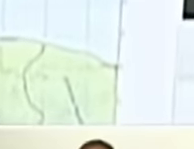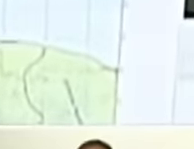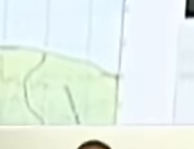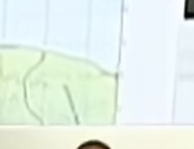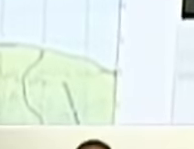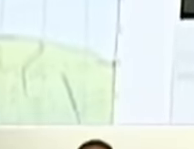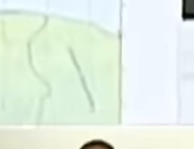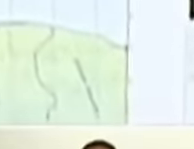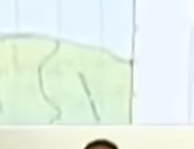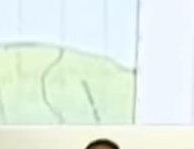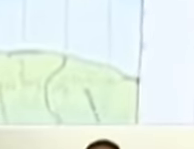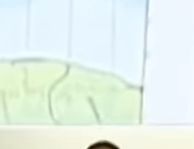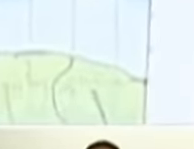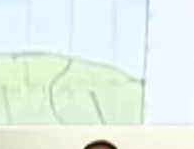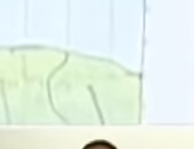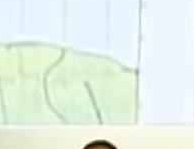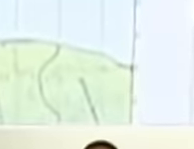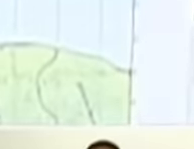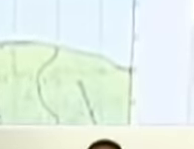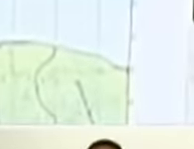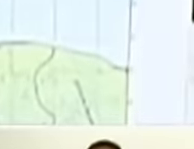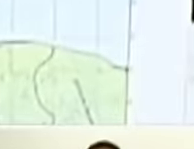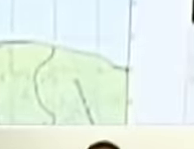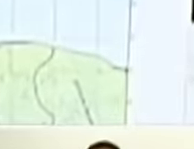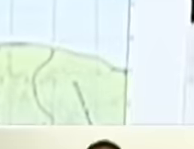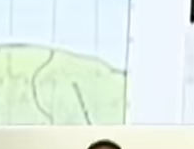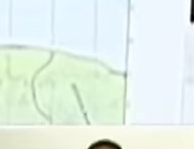Zona por delimitar. Aquí está.